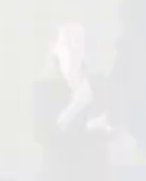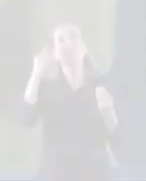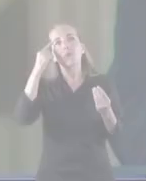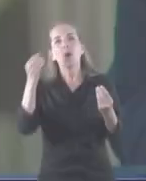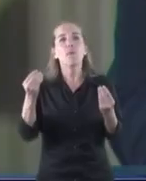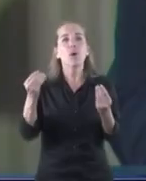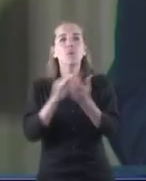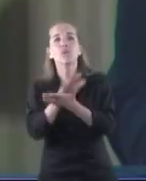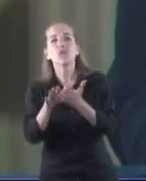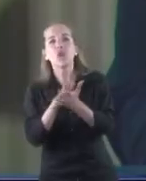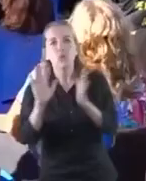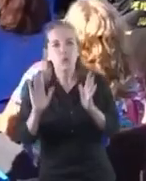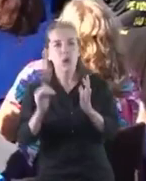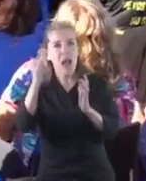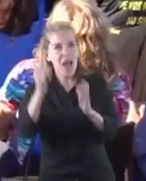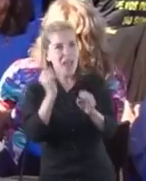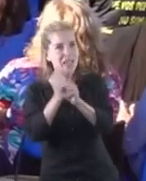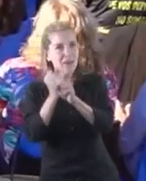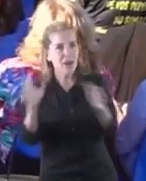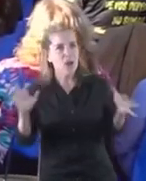Estado. Está la articulación